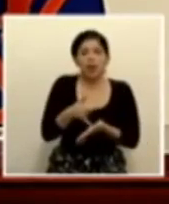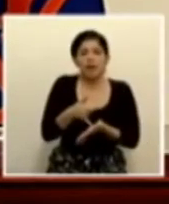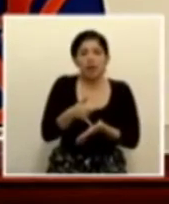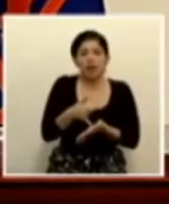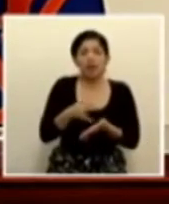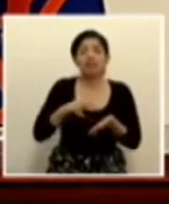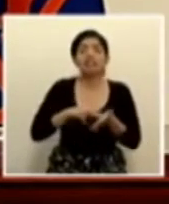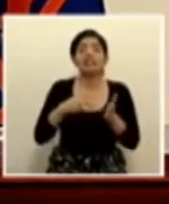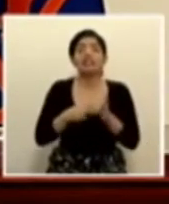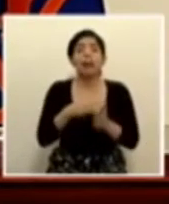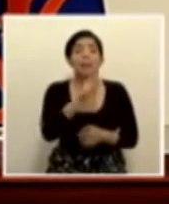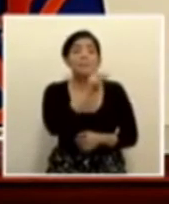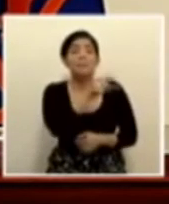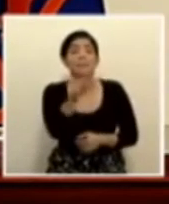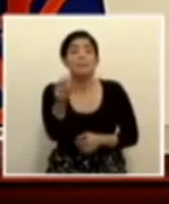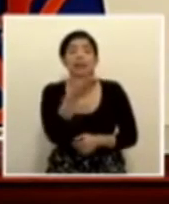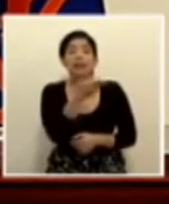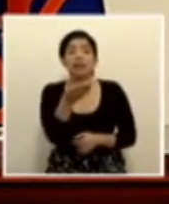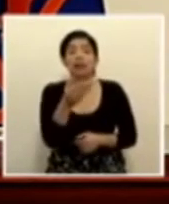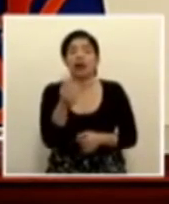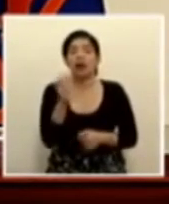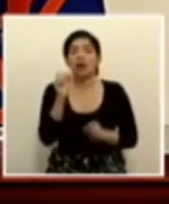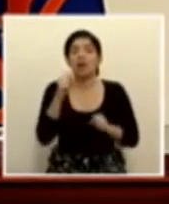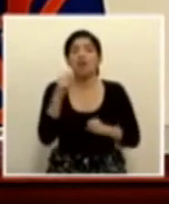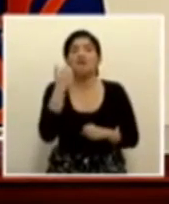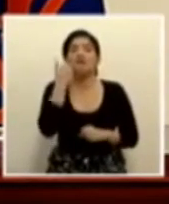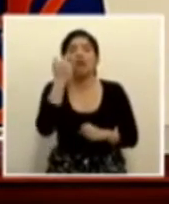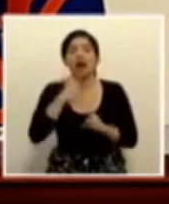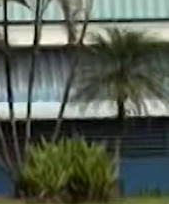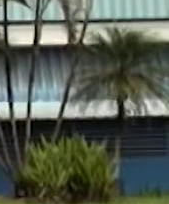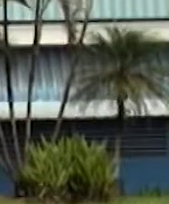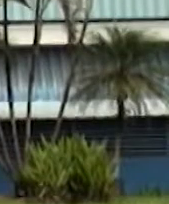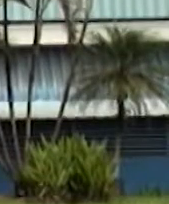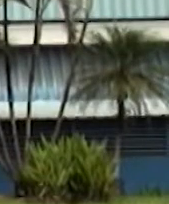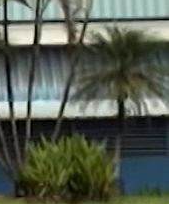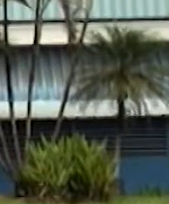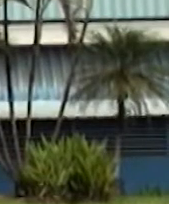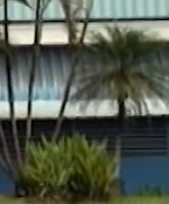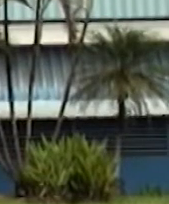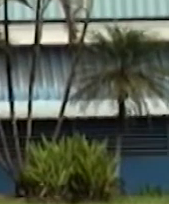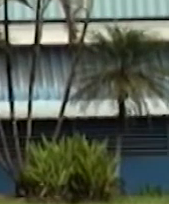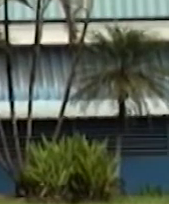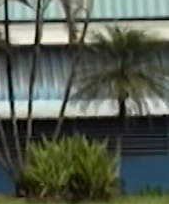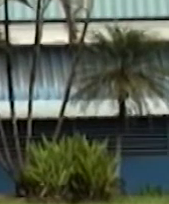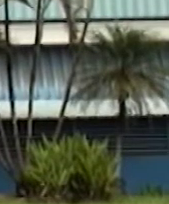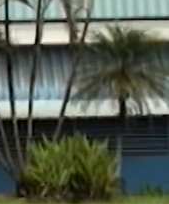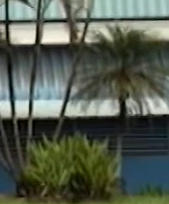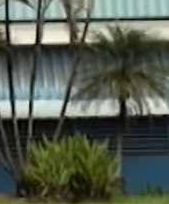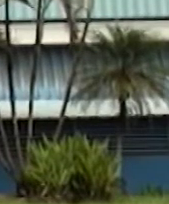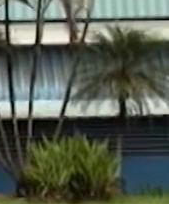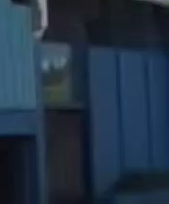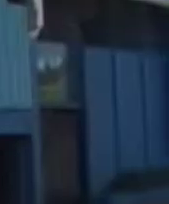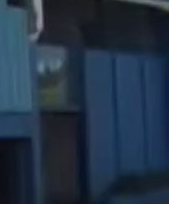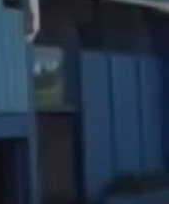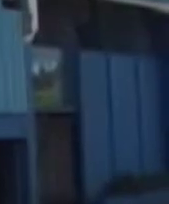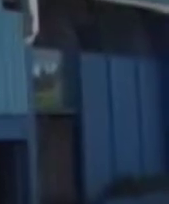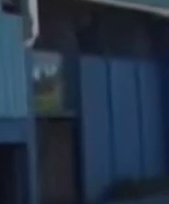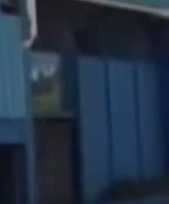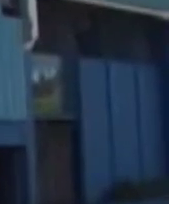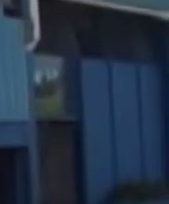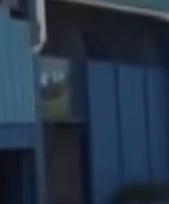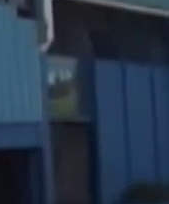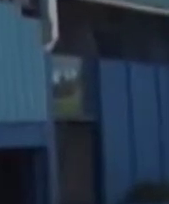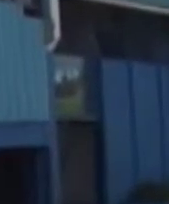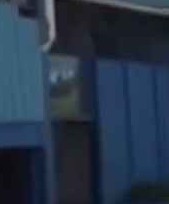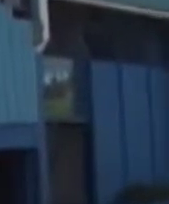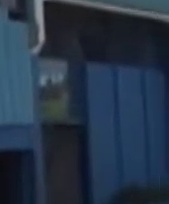que las personas tienen para enfermar y lo hemos hablado ampliamente por diversos factores de riesgo este esfuerzo se realiza